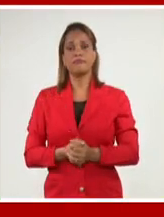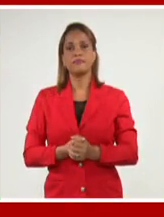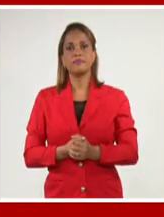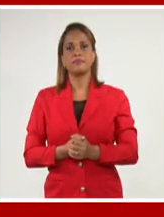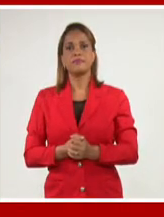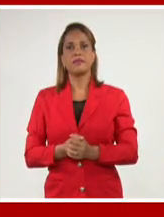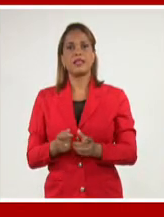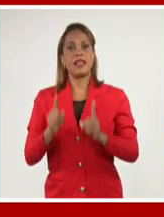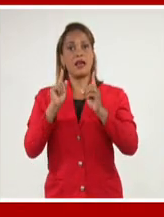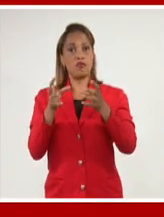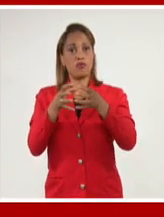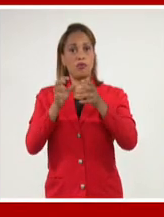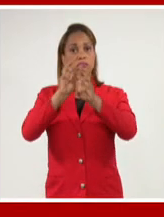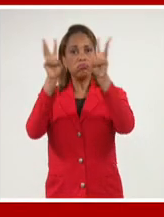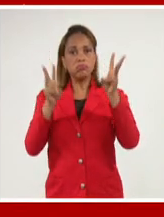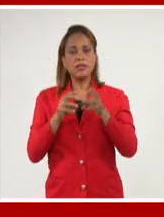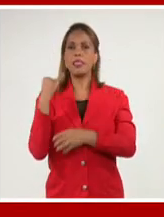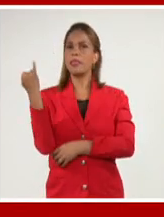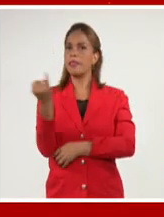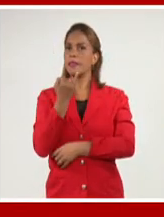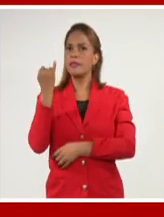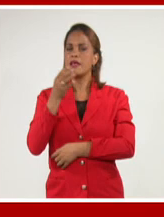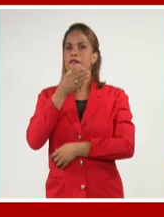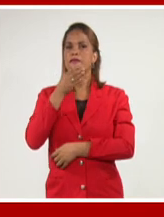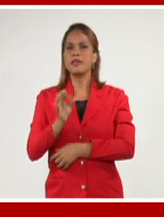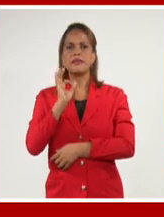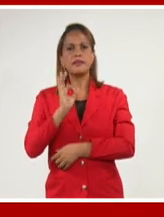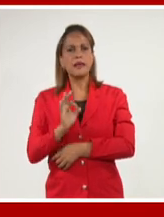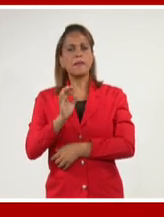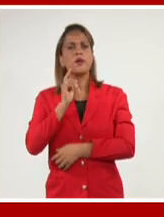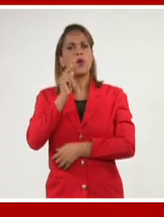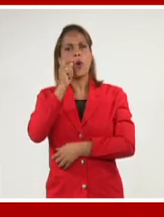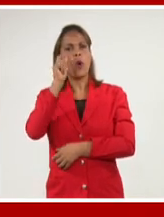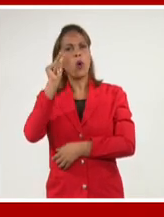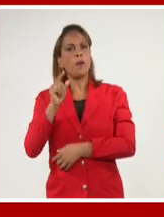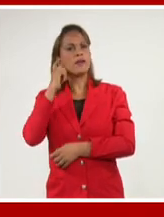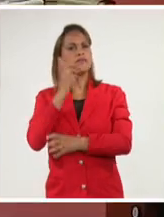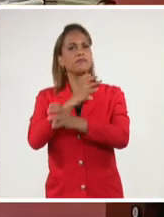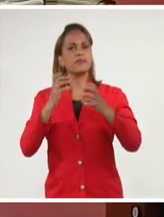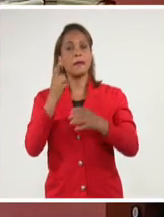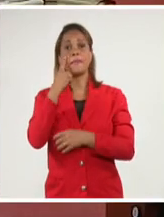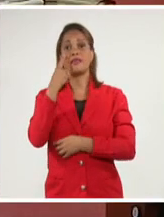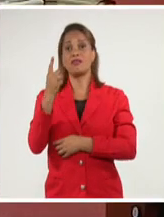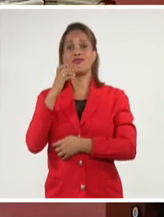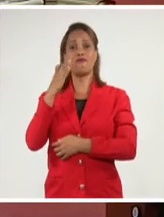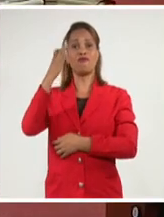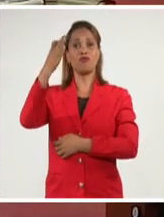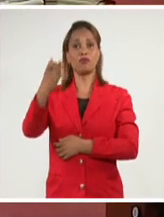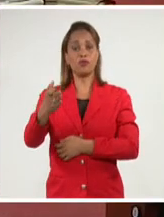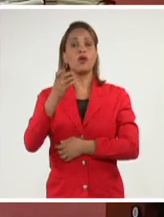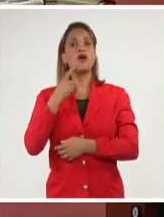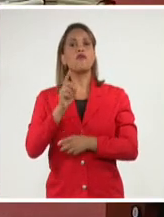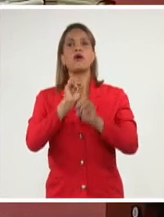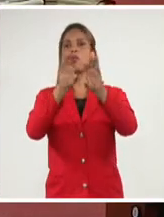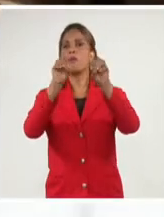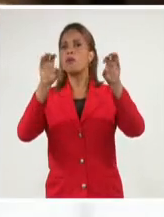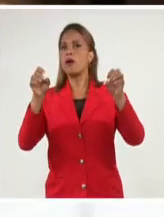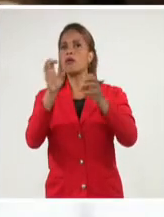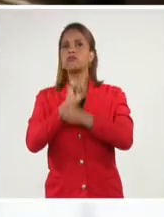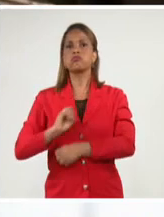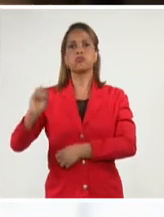virtual internacional Fidel, un hombre de ciencia con visión de futuro, fue convocado y organizado por la